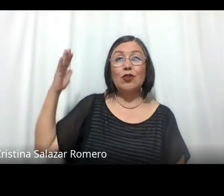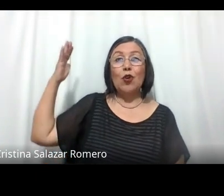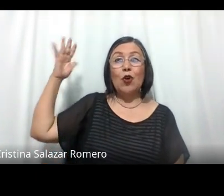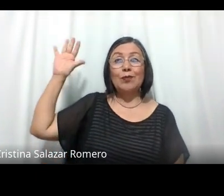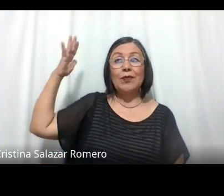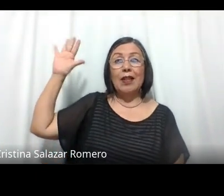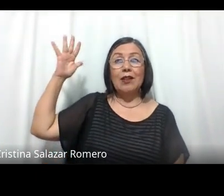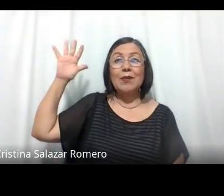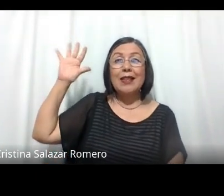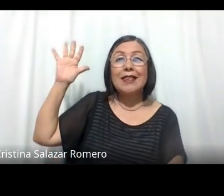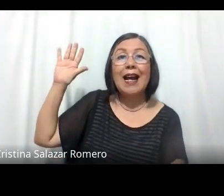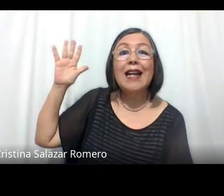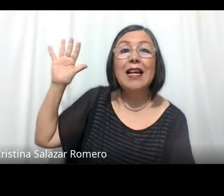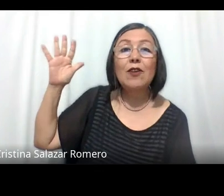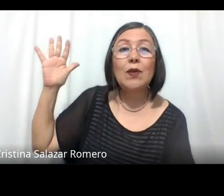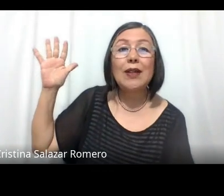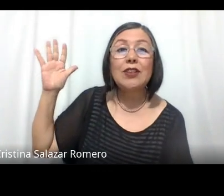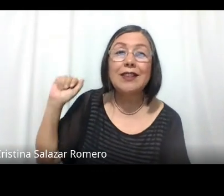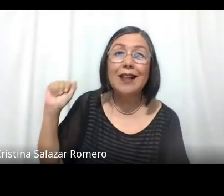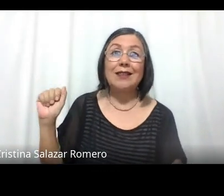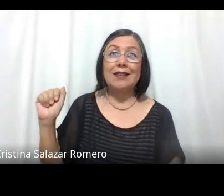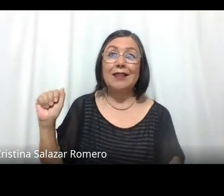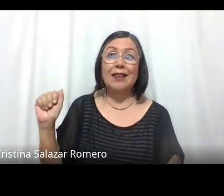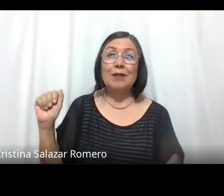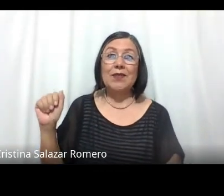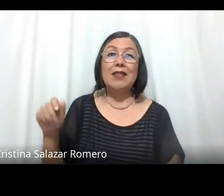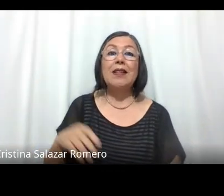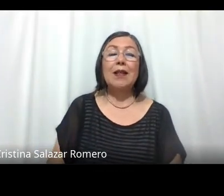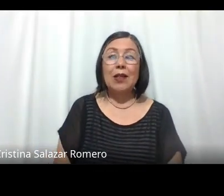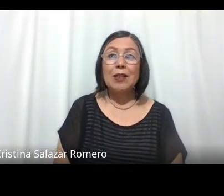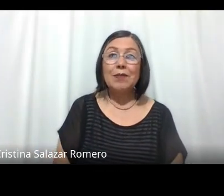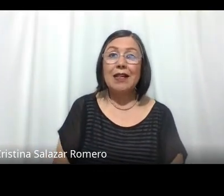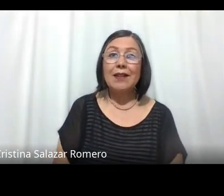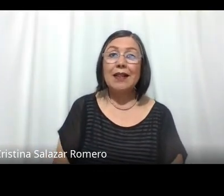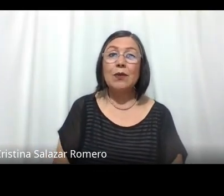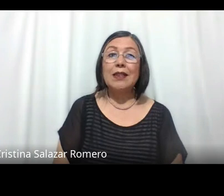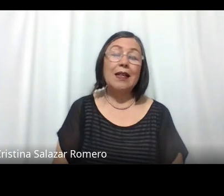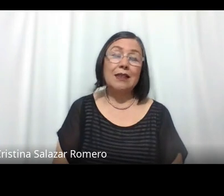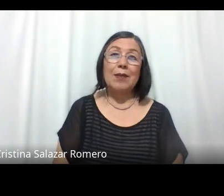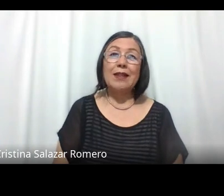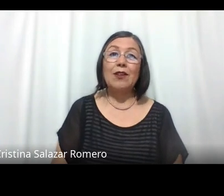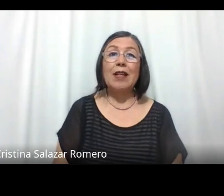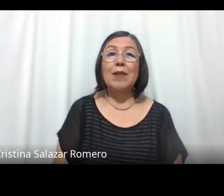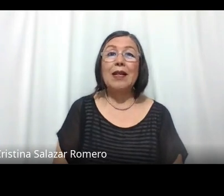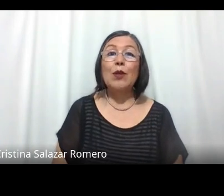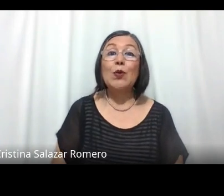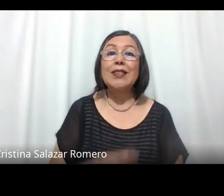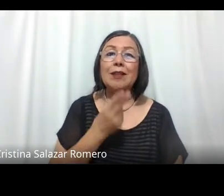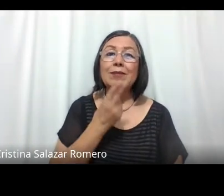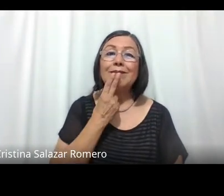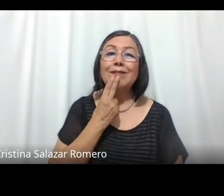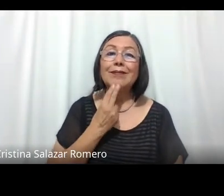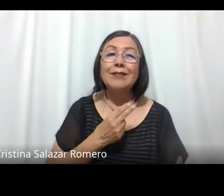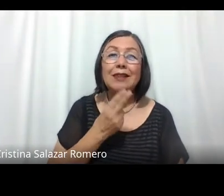aprendieron? Sol. Entonces van a decir, la configuración 3. ¿Sí? ¿Qué otra palabra aprendieron? La palabra